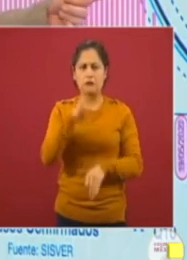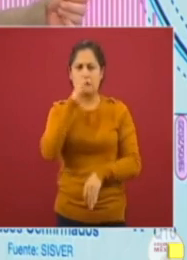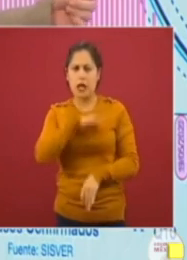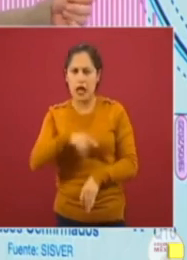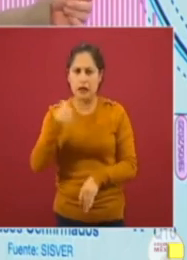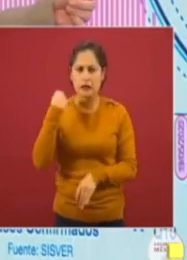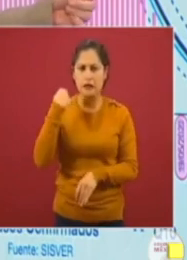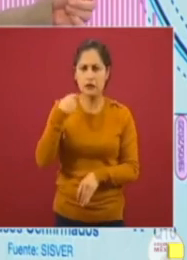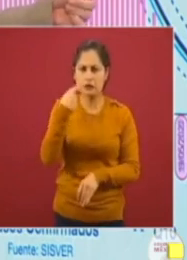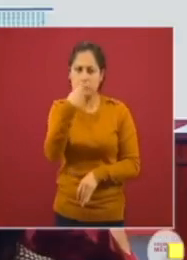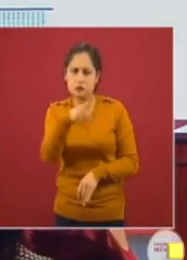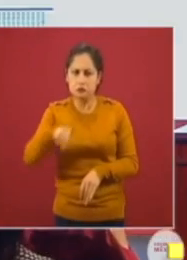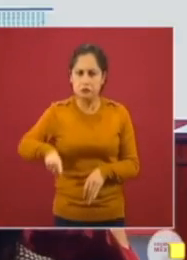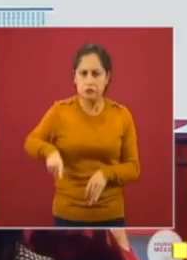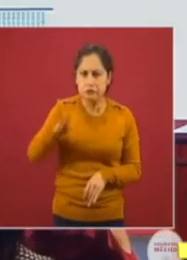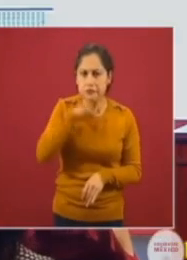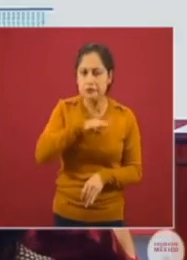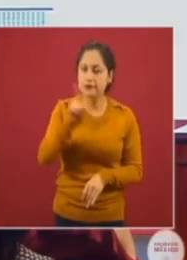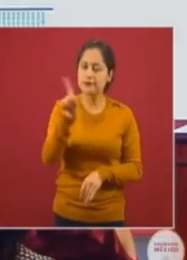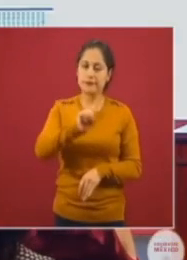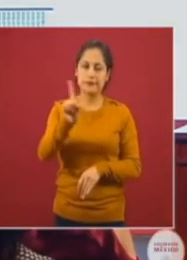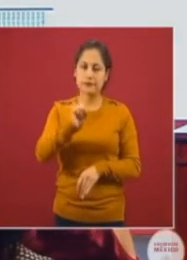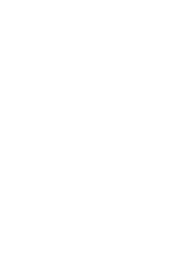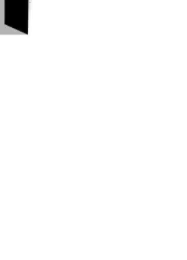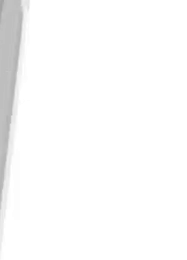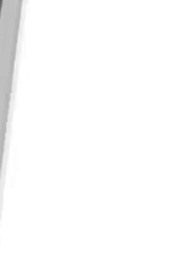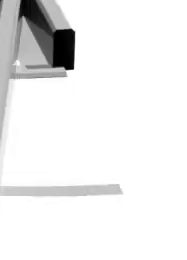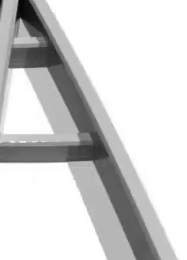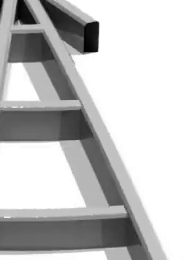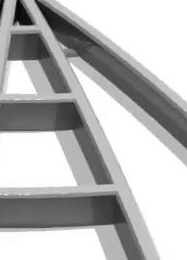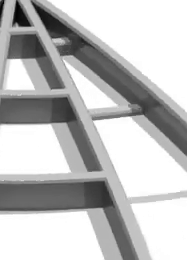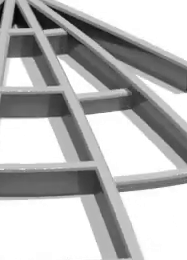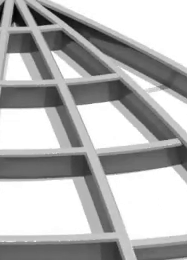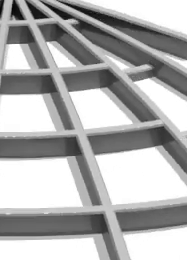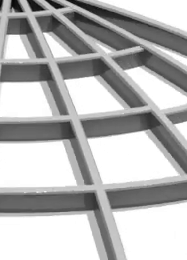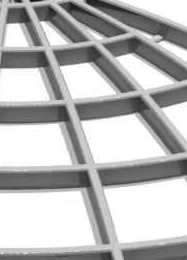gobierno, pero sí para señalar un asunto de interés nacional.